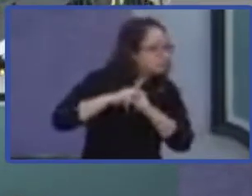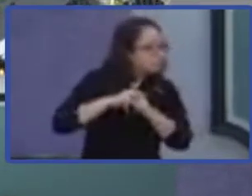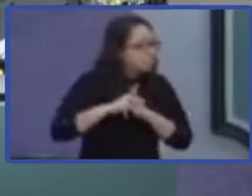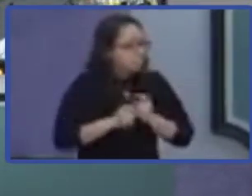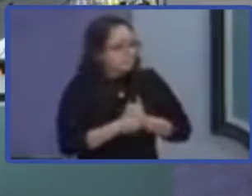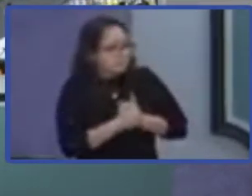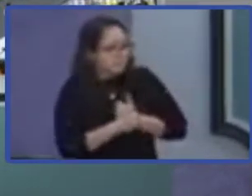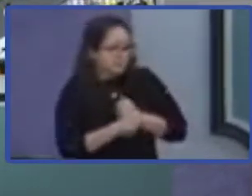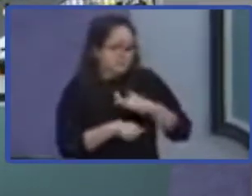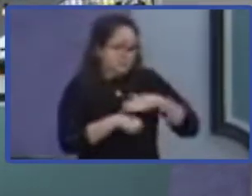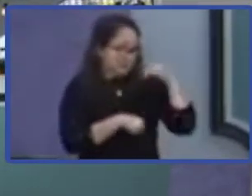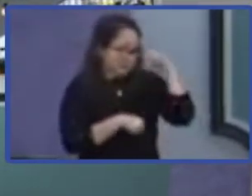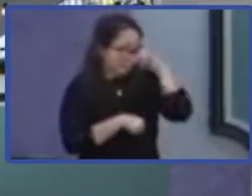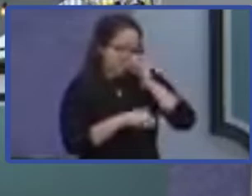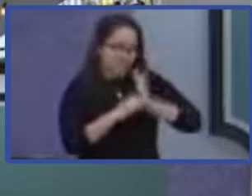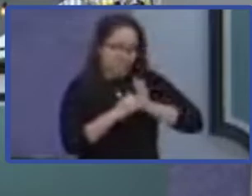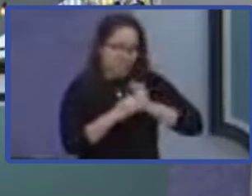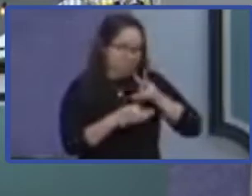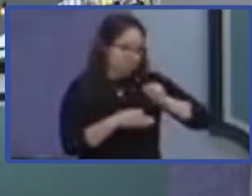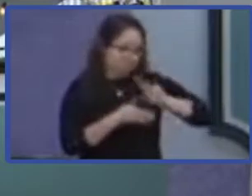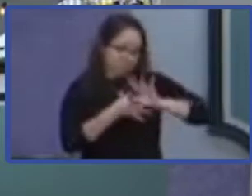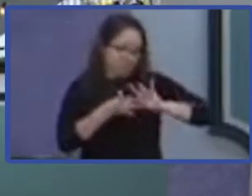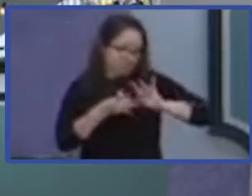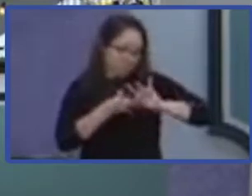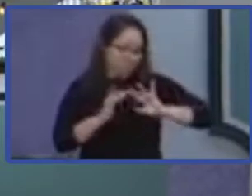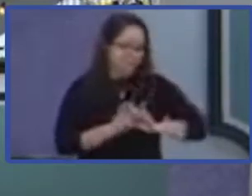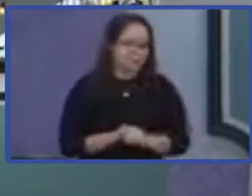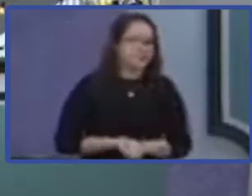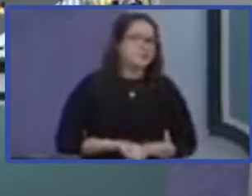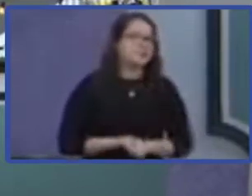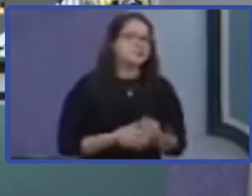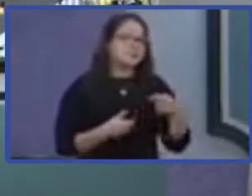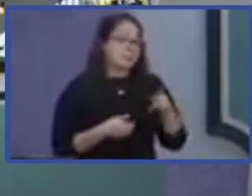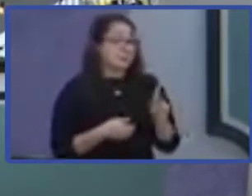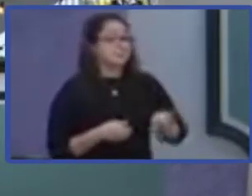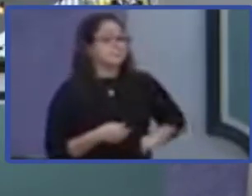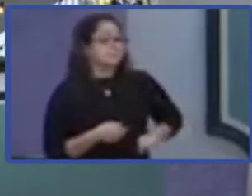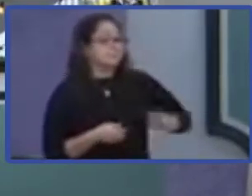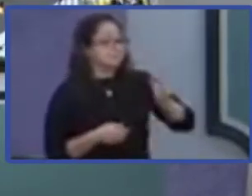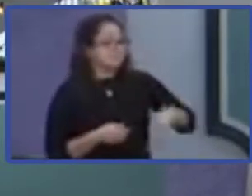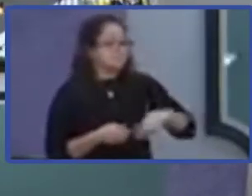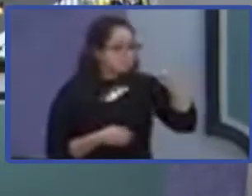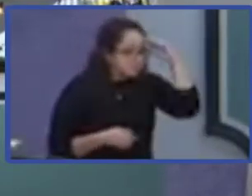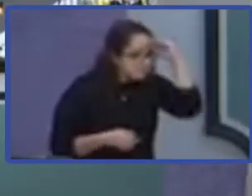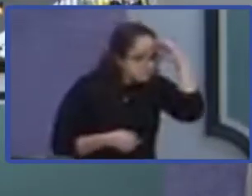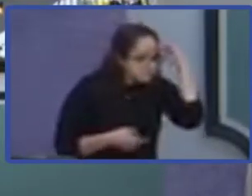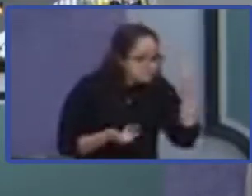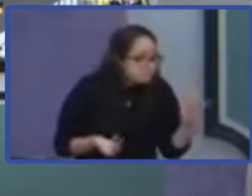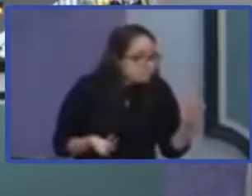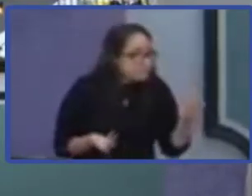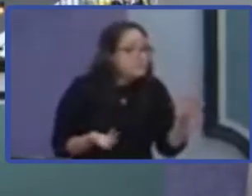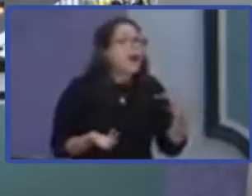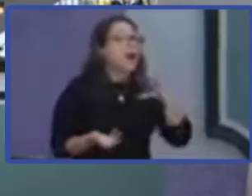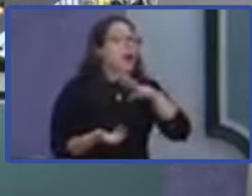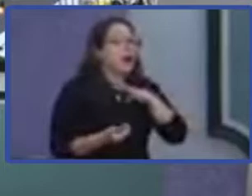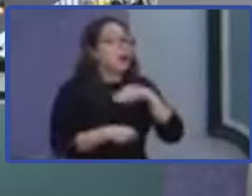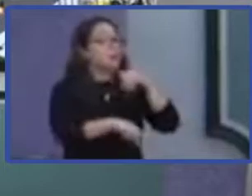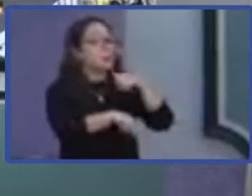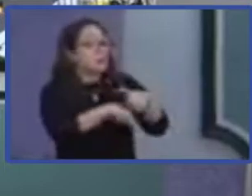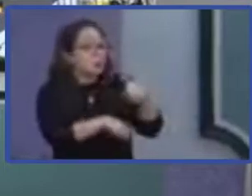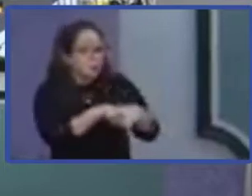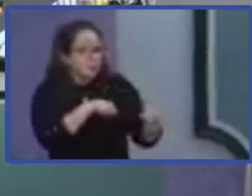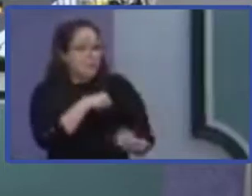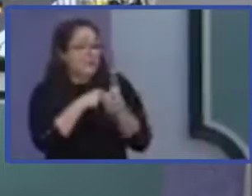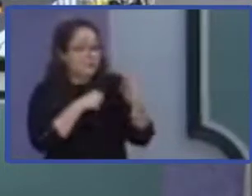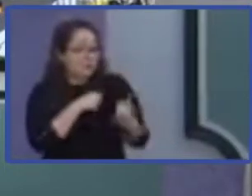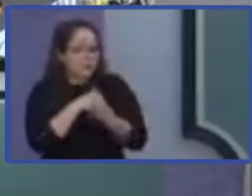ahorita no vamos a platicar. Pero es muy interesante pensar que ¿qué creen? Hay un número infinito de tamaños